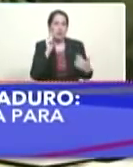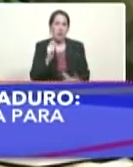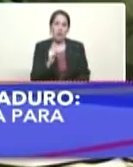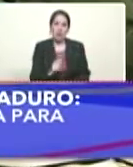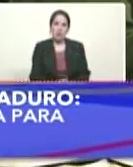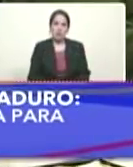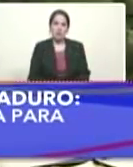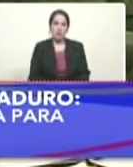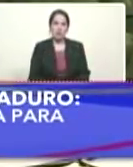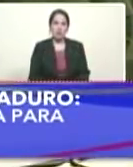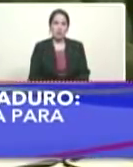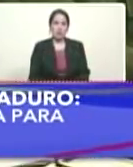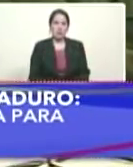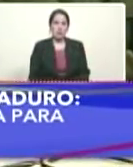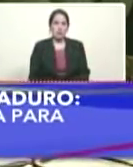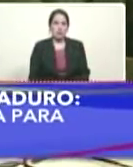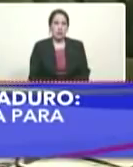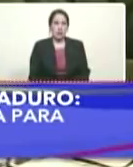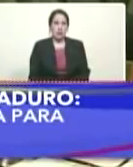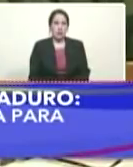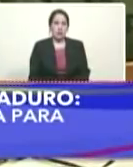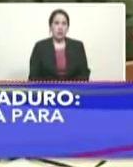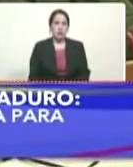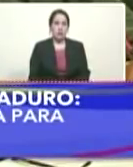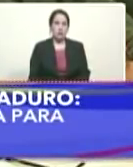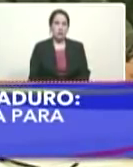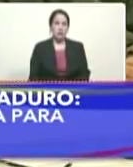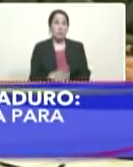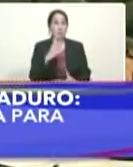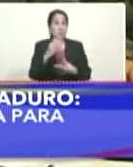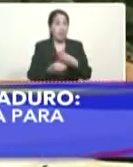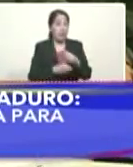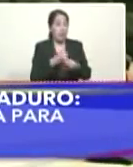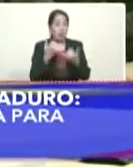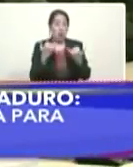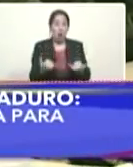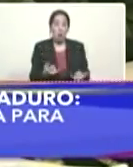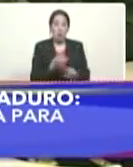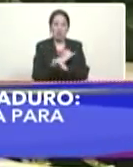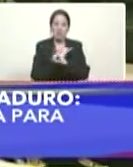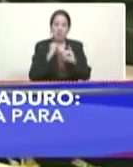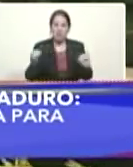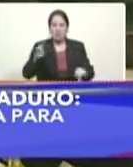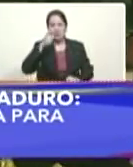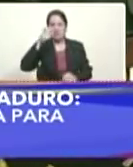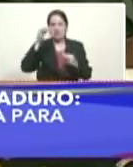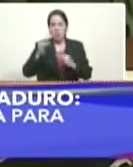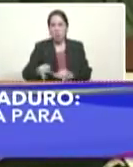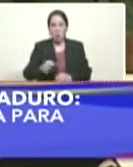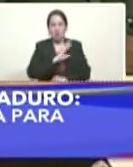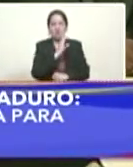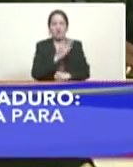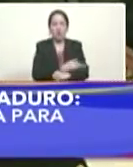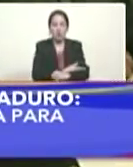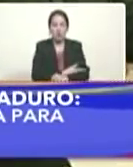para que en este frente eléctrico salgamos más independientes más seguros más estables más fuertes